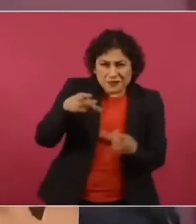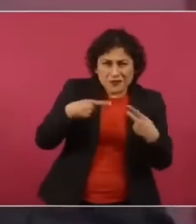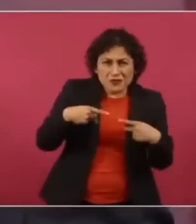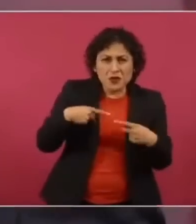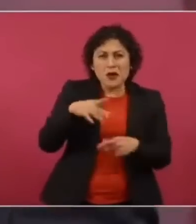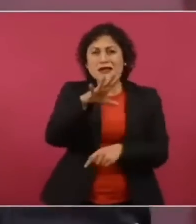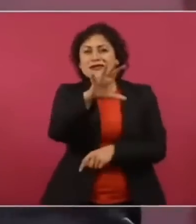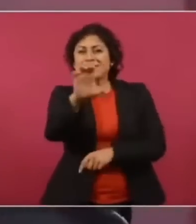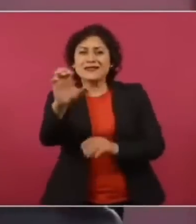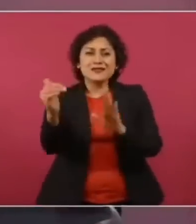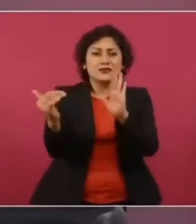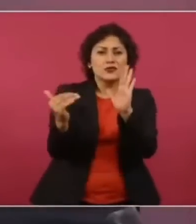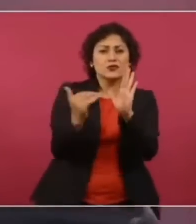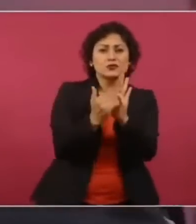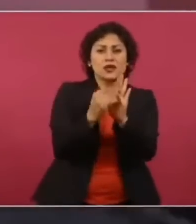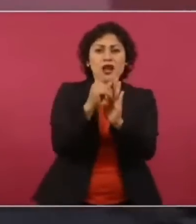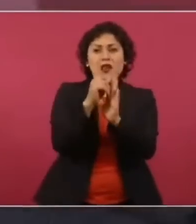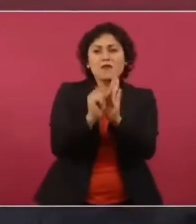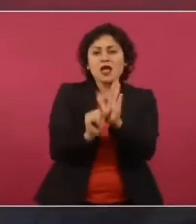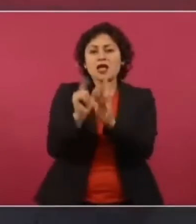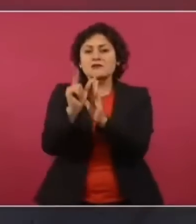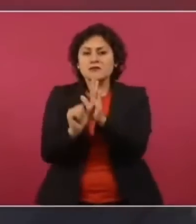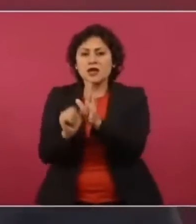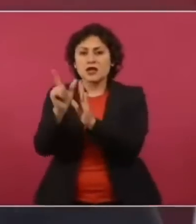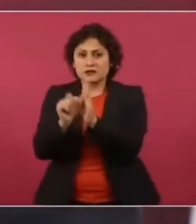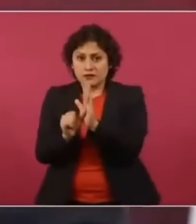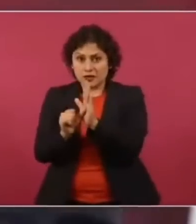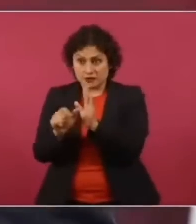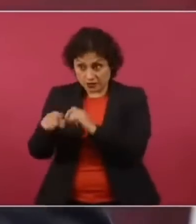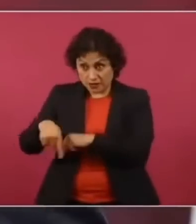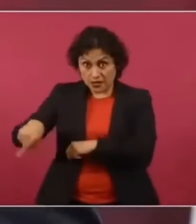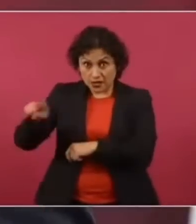¿qué va a estar